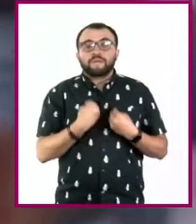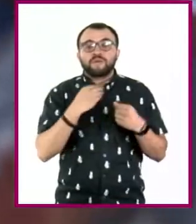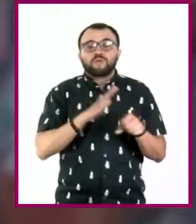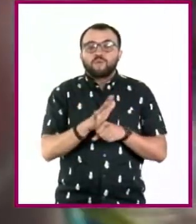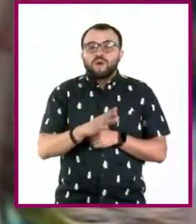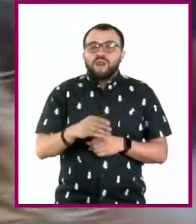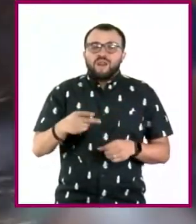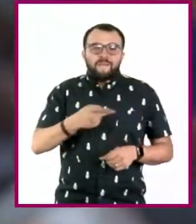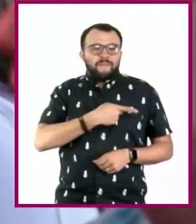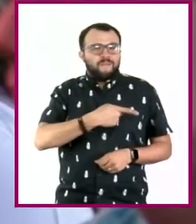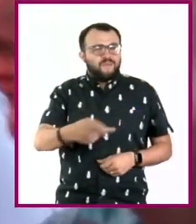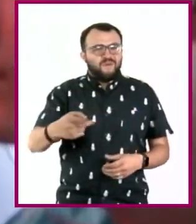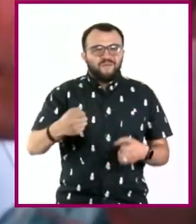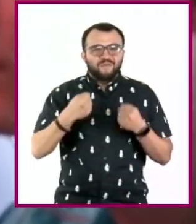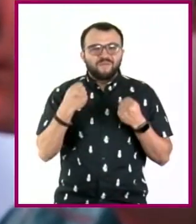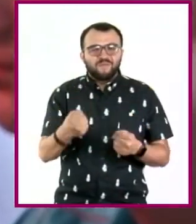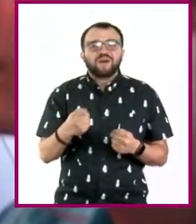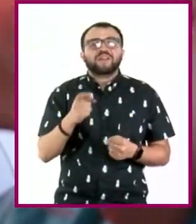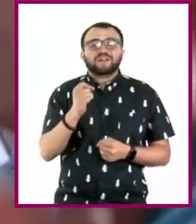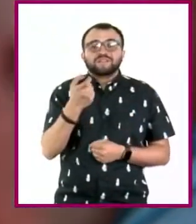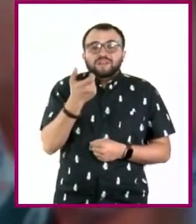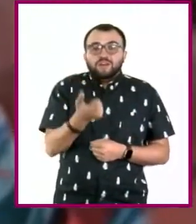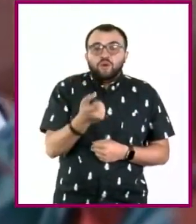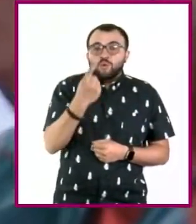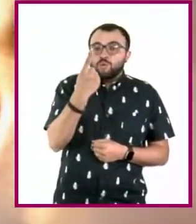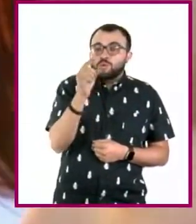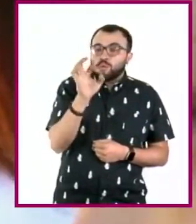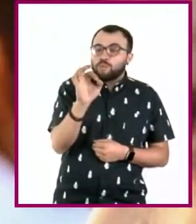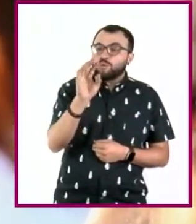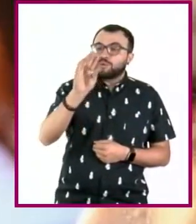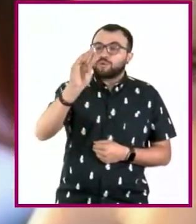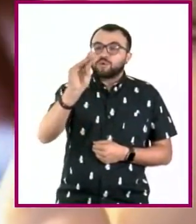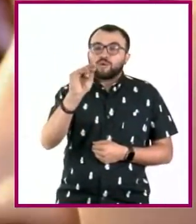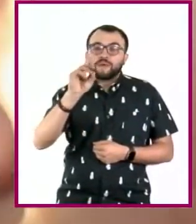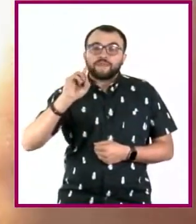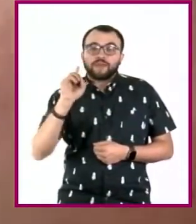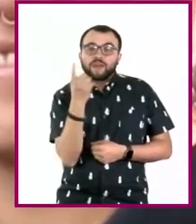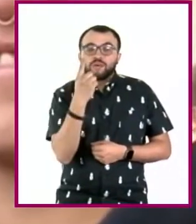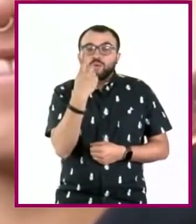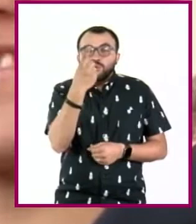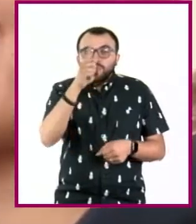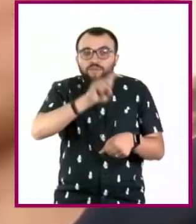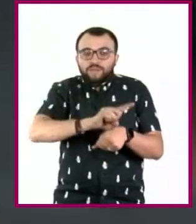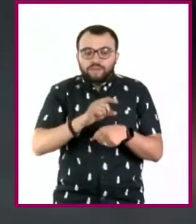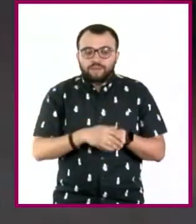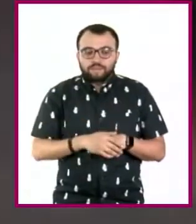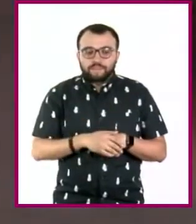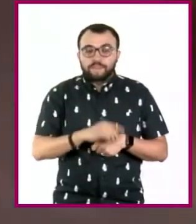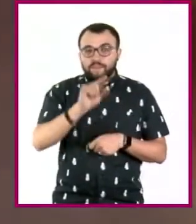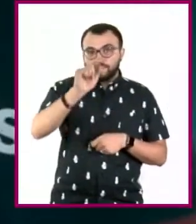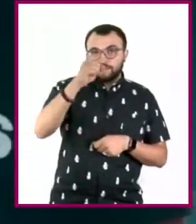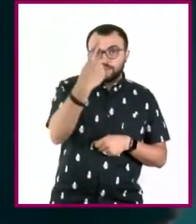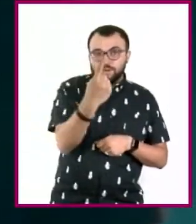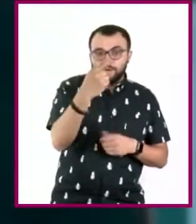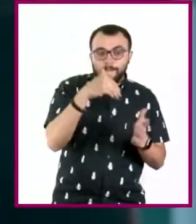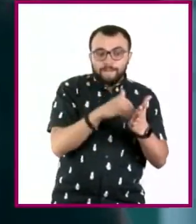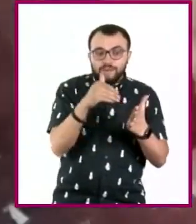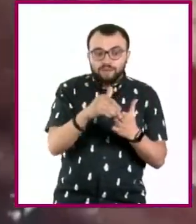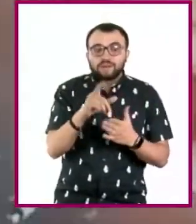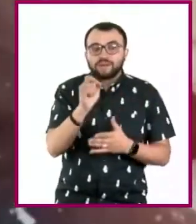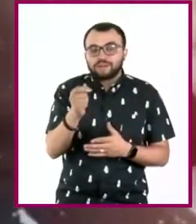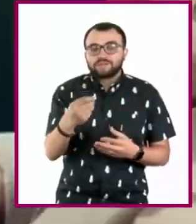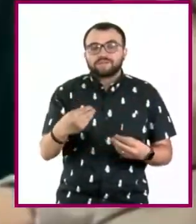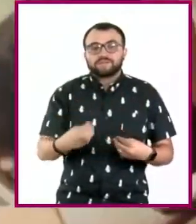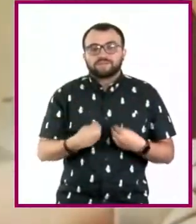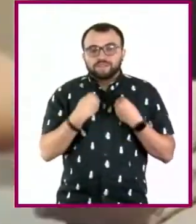pobreza, con ingresos inferiores a $1.90 estadounidenses al día, mientras que 71 millones viven en situación de